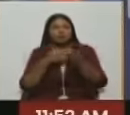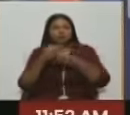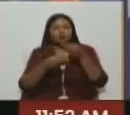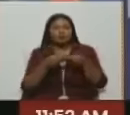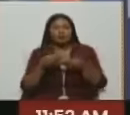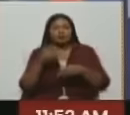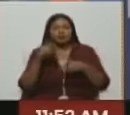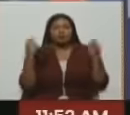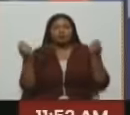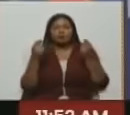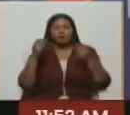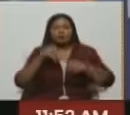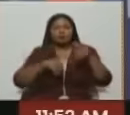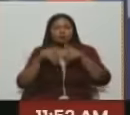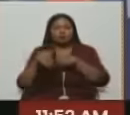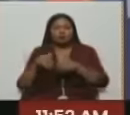electoral